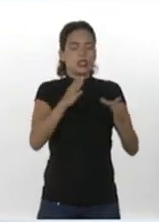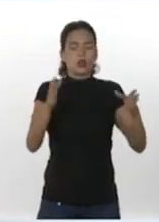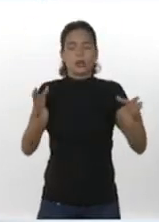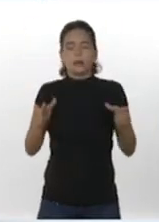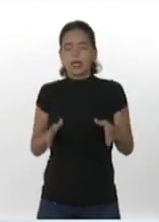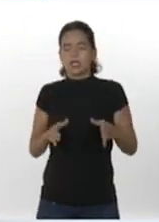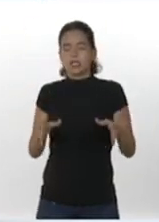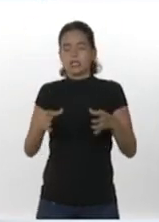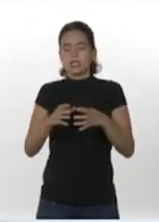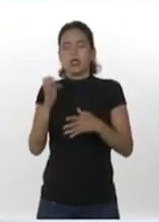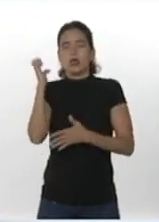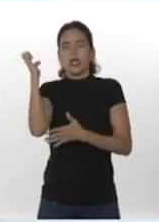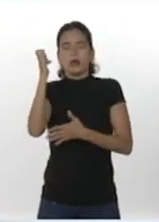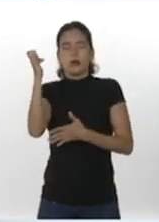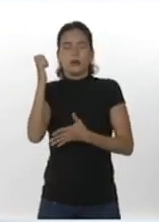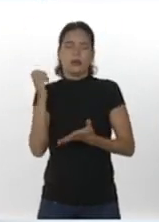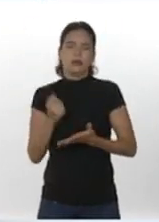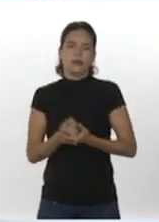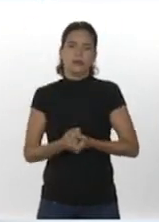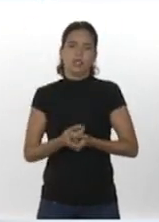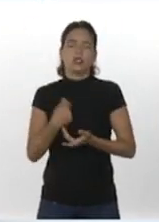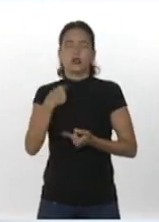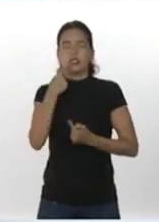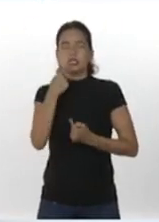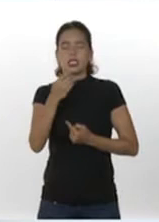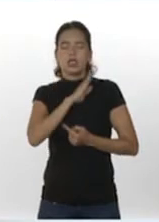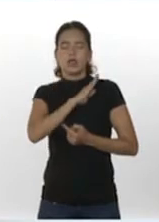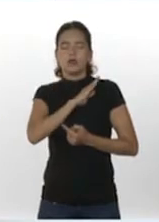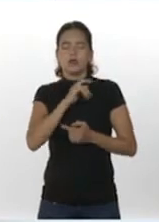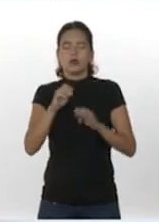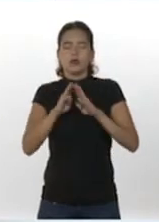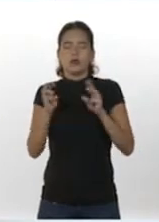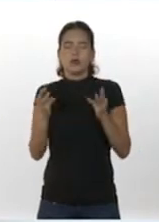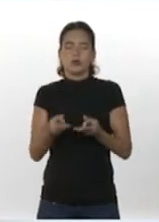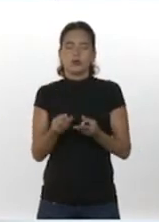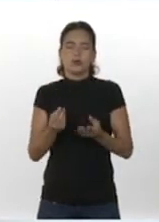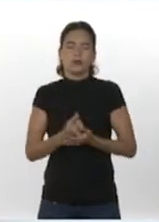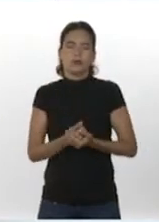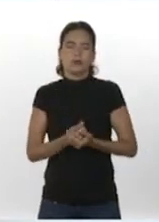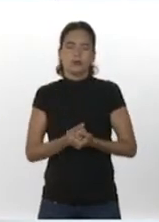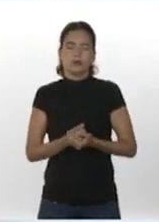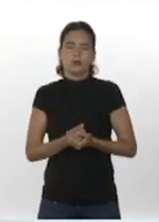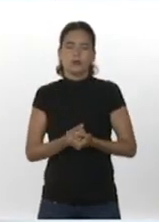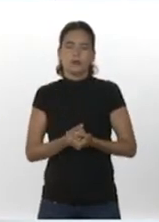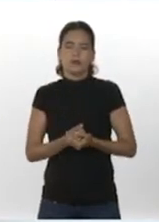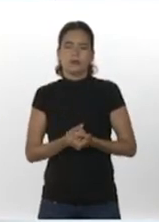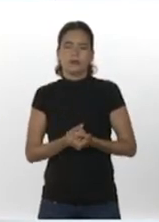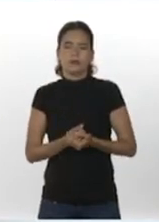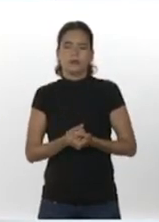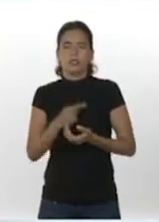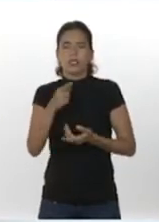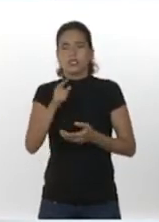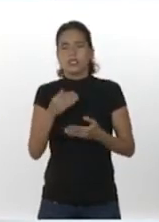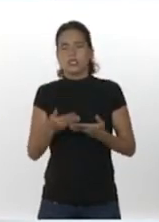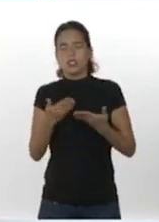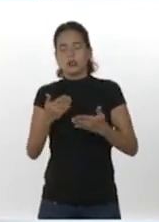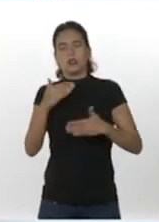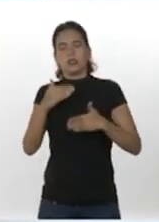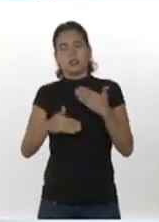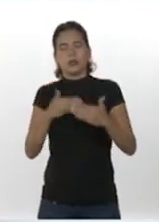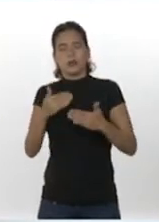dueños del mundo, pues decían ellos que eran los dueños del mundo, pero eso no es así. Resulta ser que se dio ese proceso